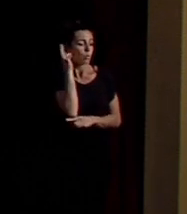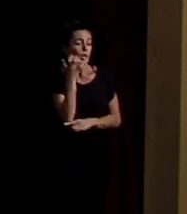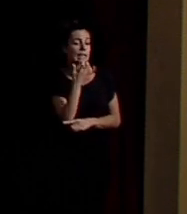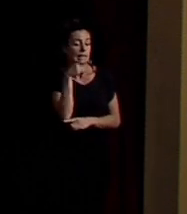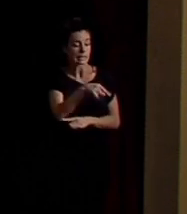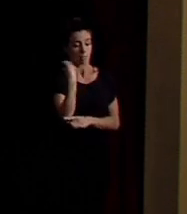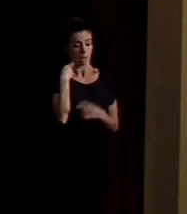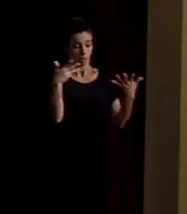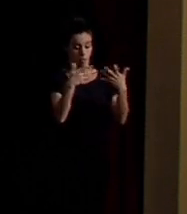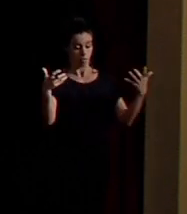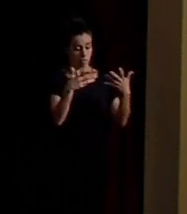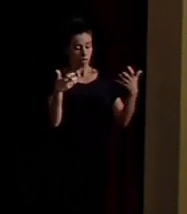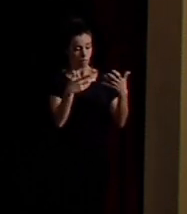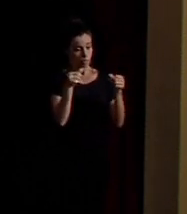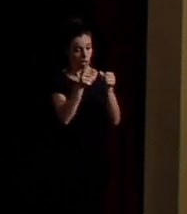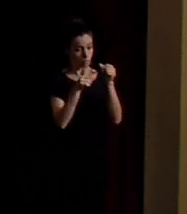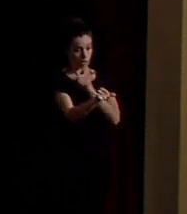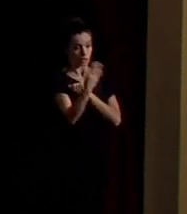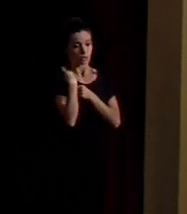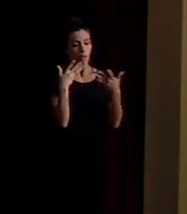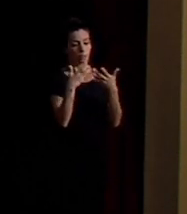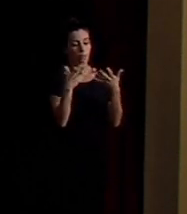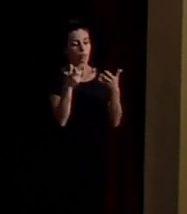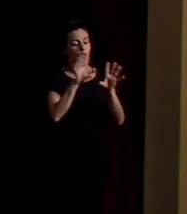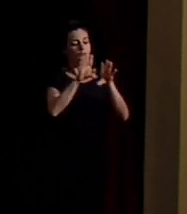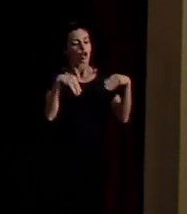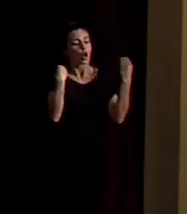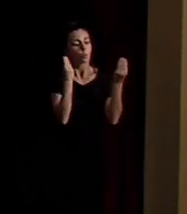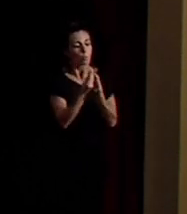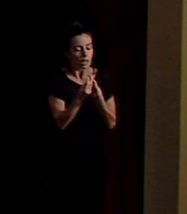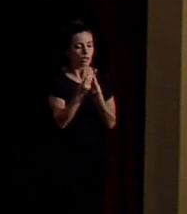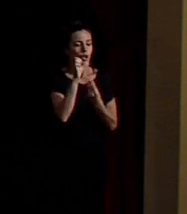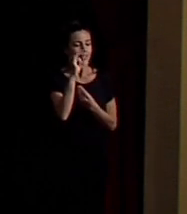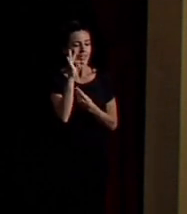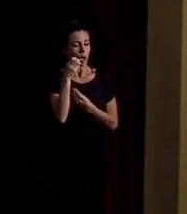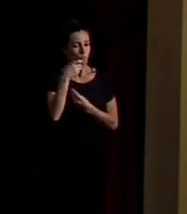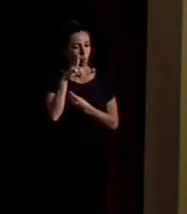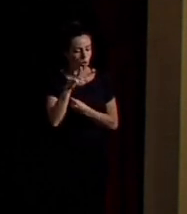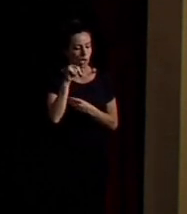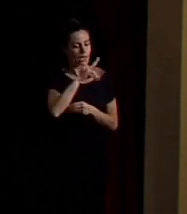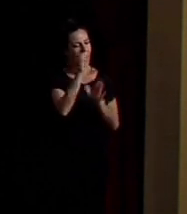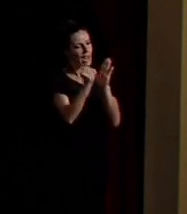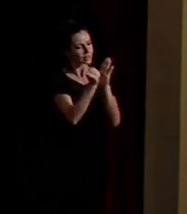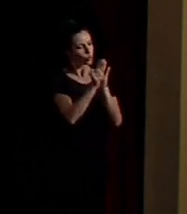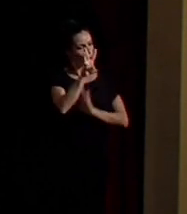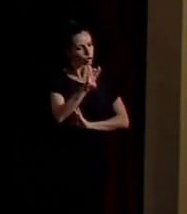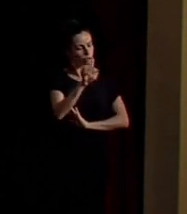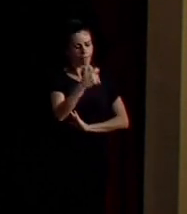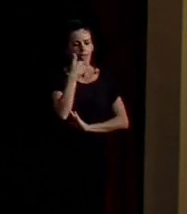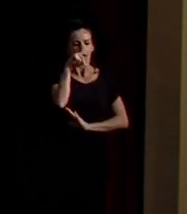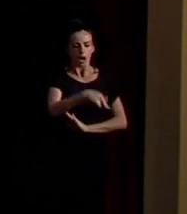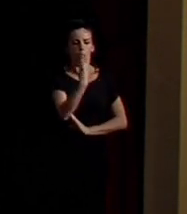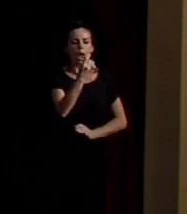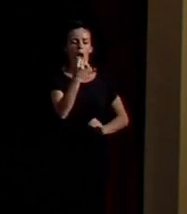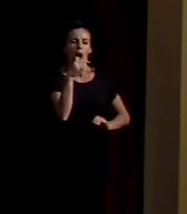de esa definición amplia que nos encontramos en el Convenio de Estambul, en su artículo 3, entiendo que efectivamente es una de esas actividades, una de